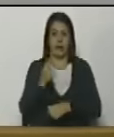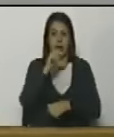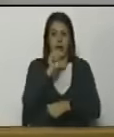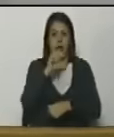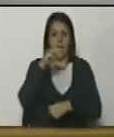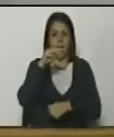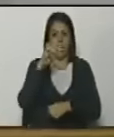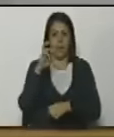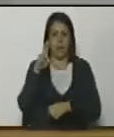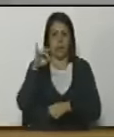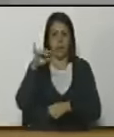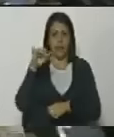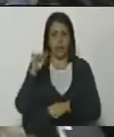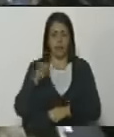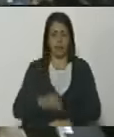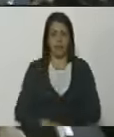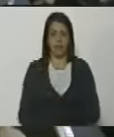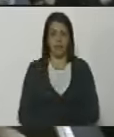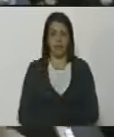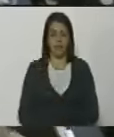América Pérez.